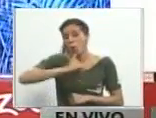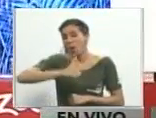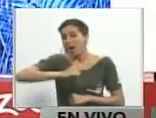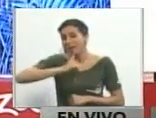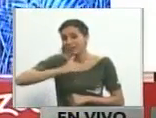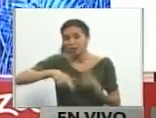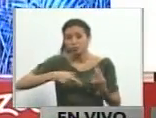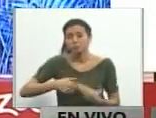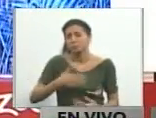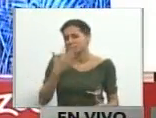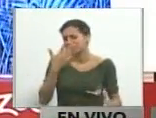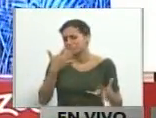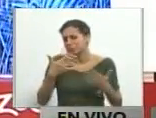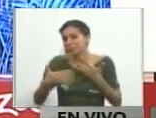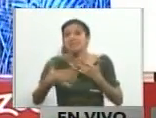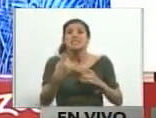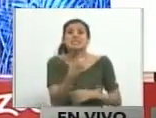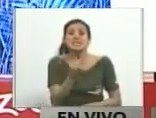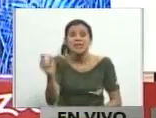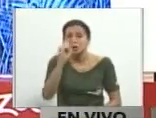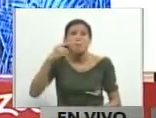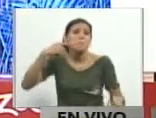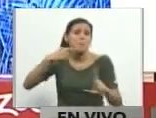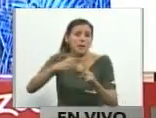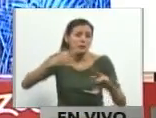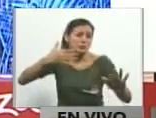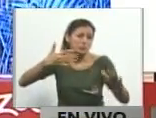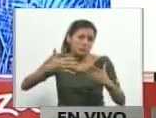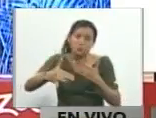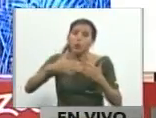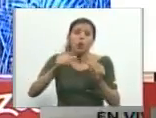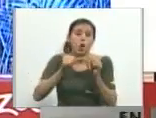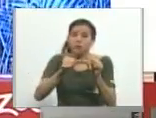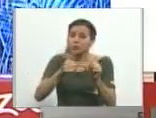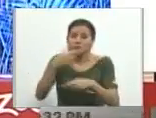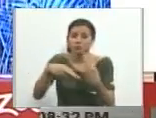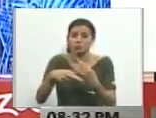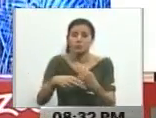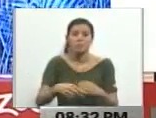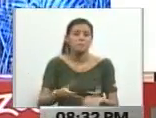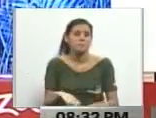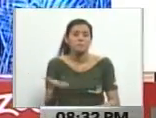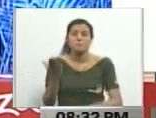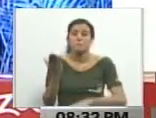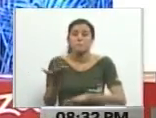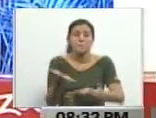por 100 años y más hoy. Ese va a ser tu mayor castigo.